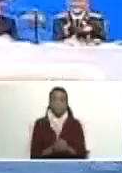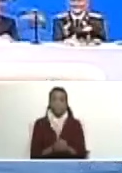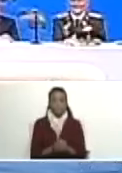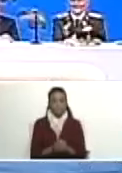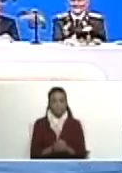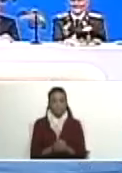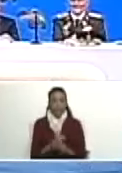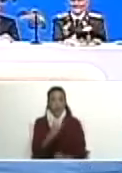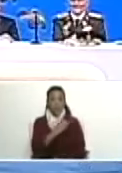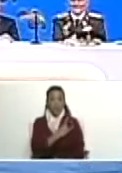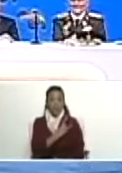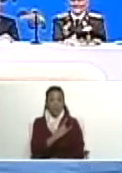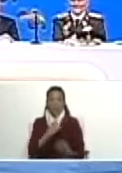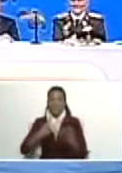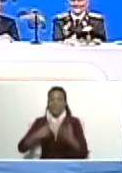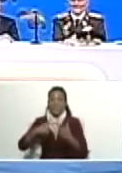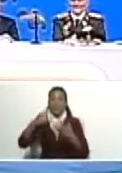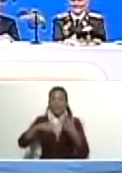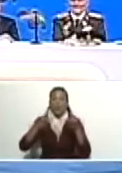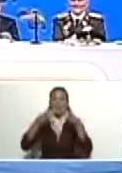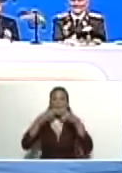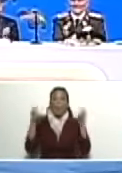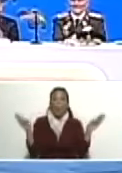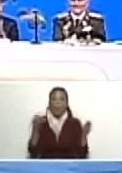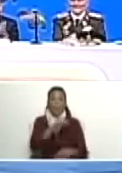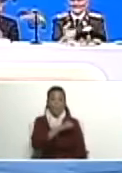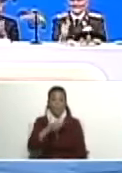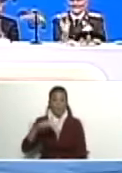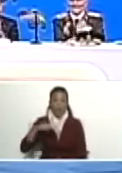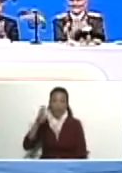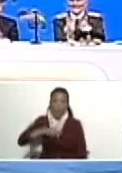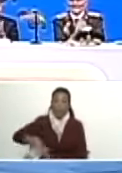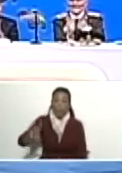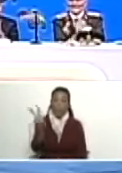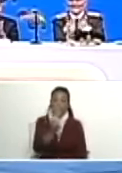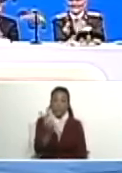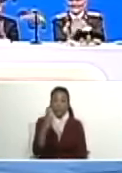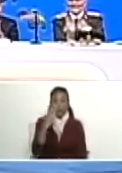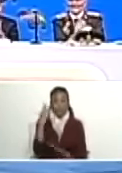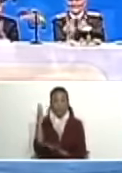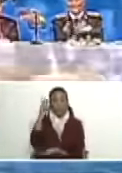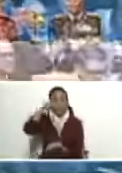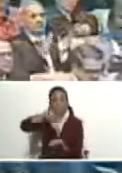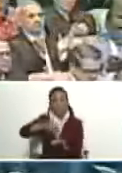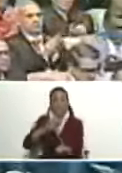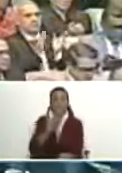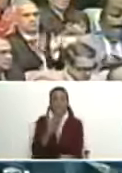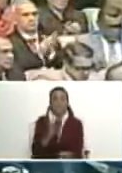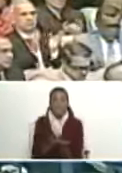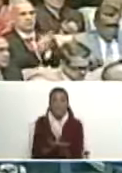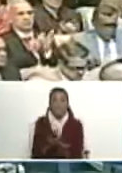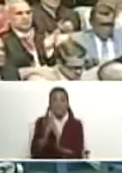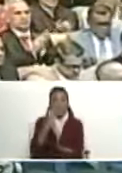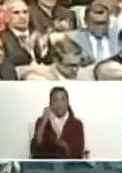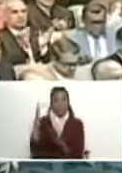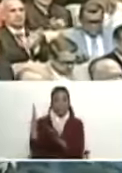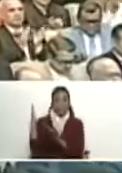Rectores de las universidades públicas y privadas del país, presentes.